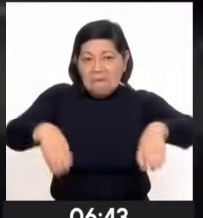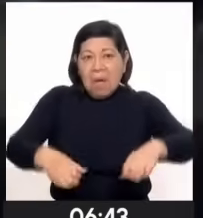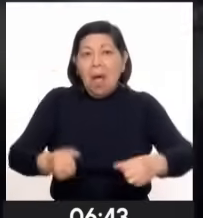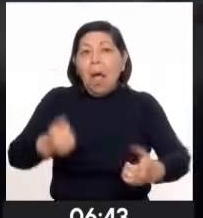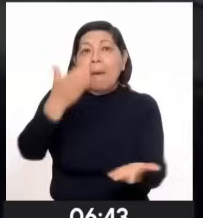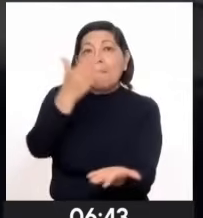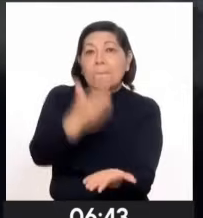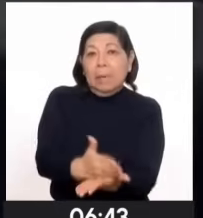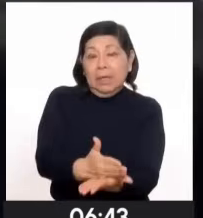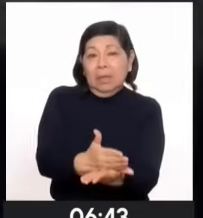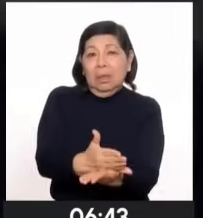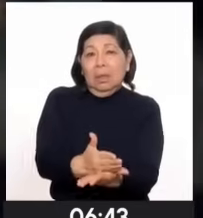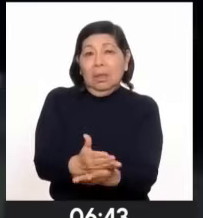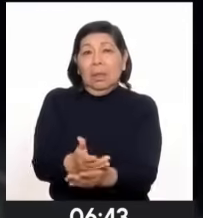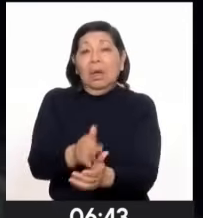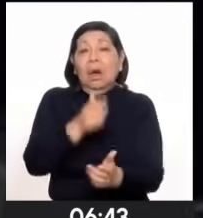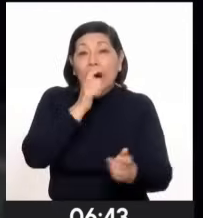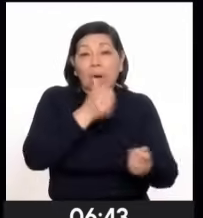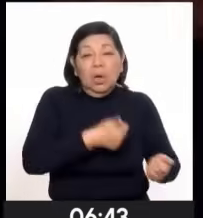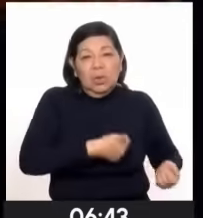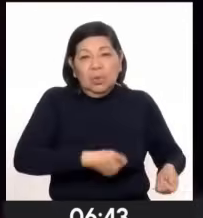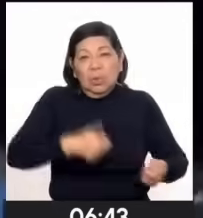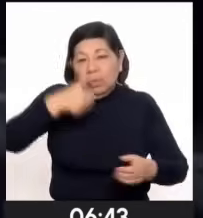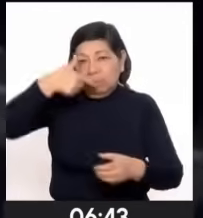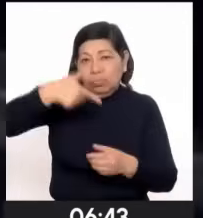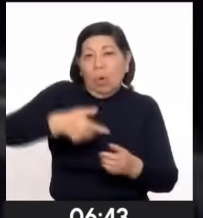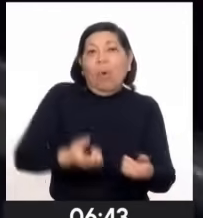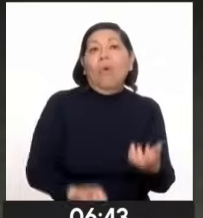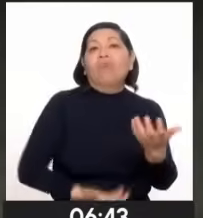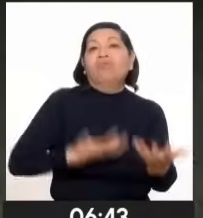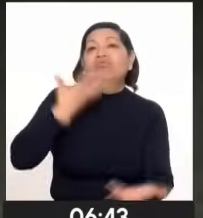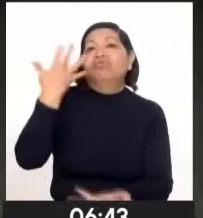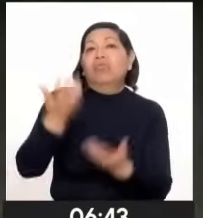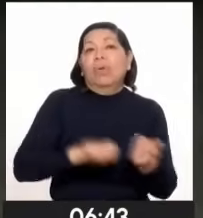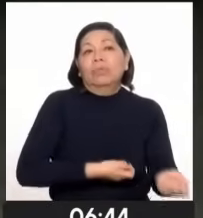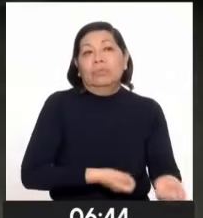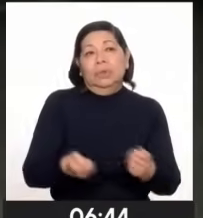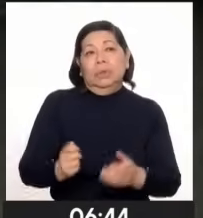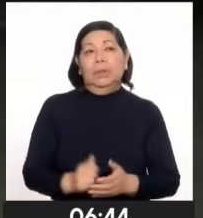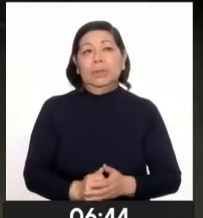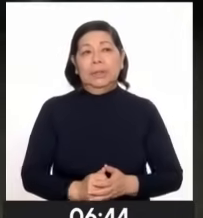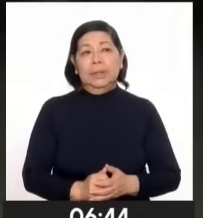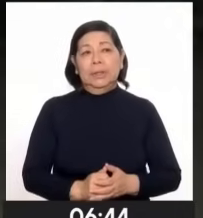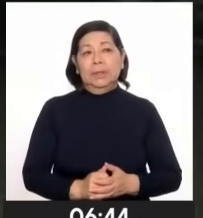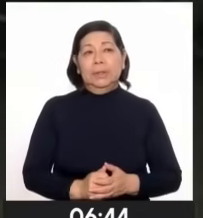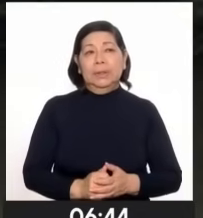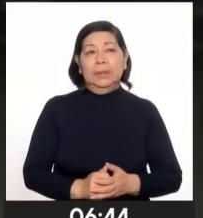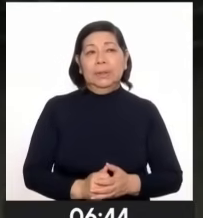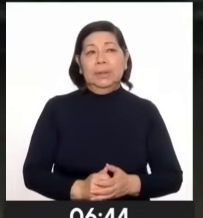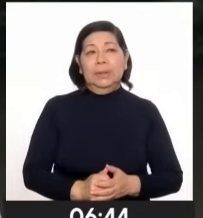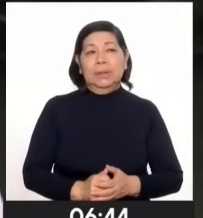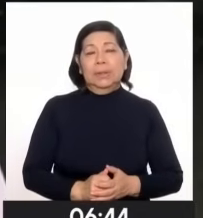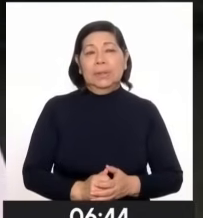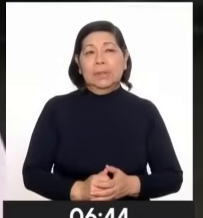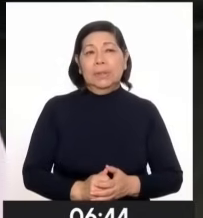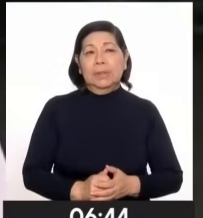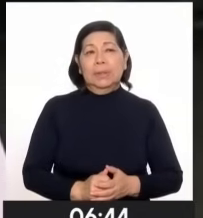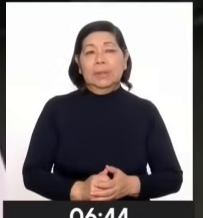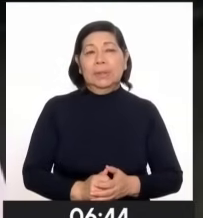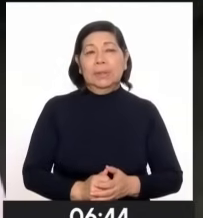unidad le rociaron gasolina y prendieron fuego los han emboscado es de